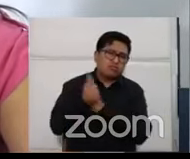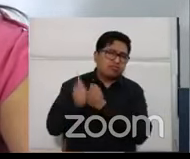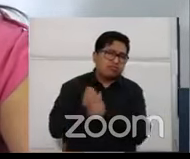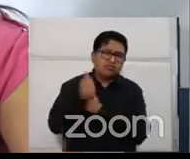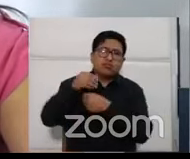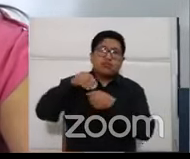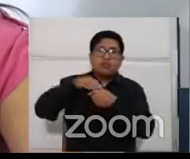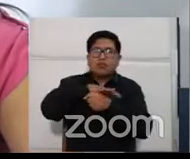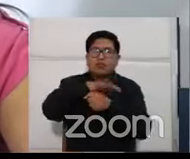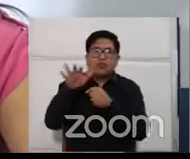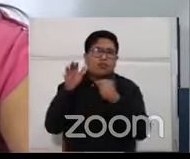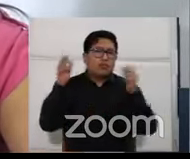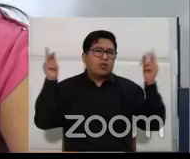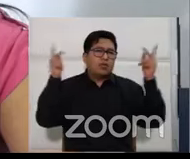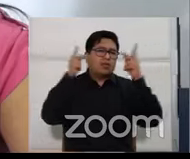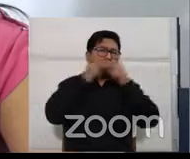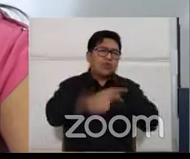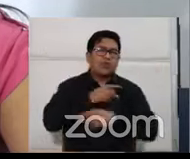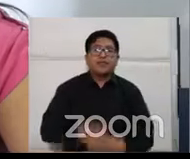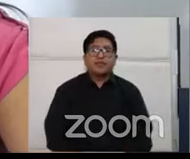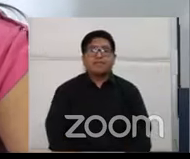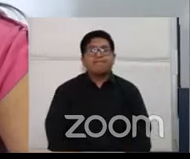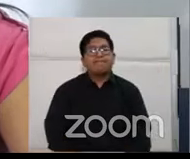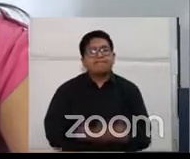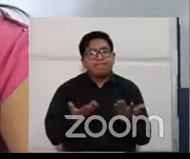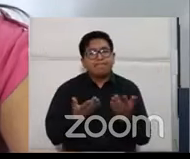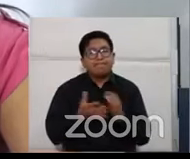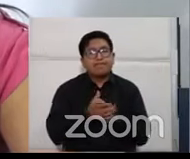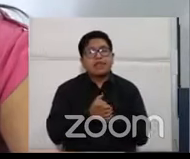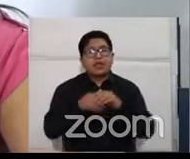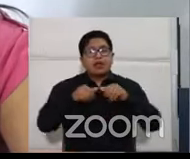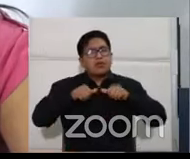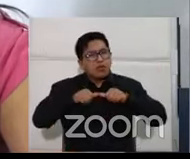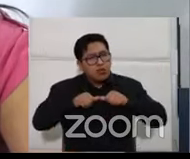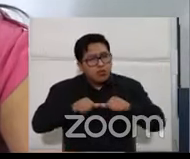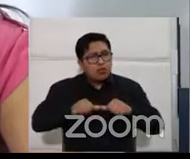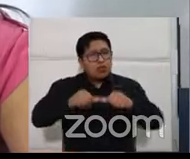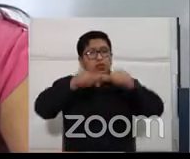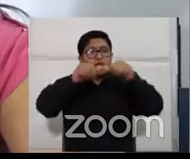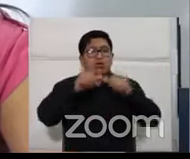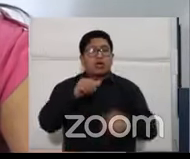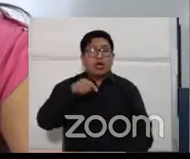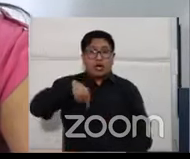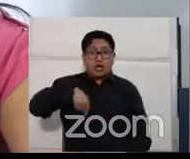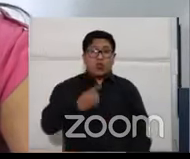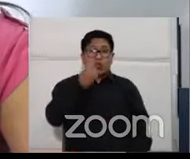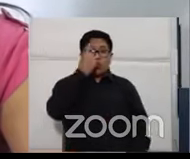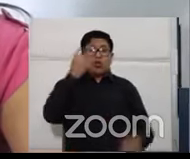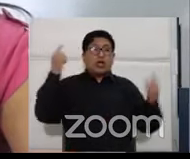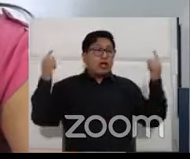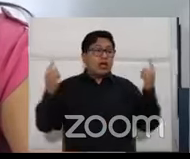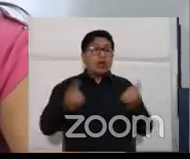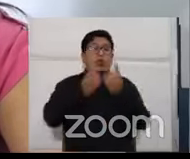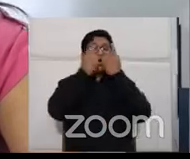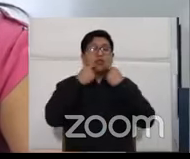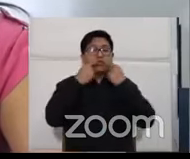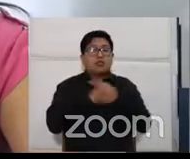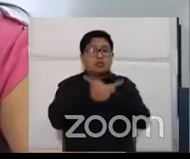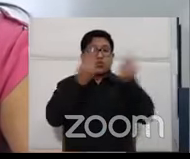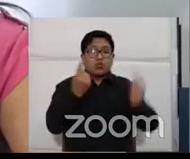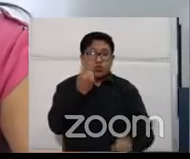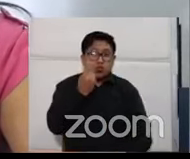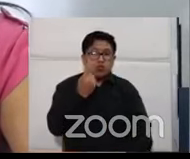pandemia y bueno vamos a continuar no solamente en el encuentro sino en la lucha por las